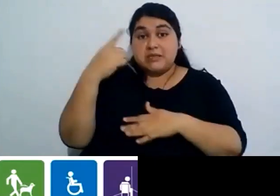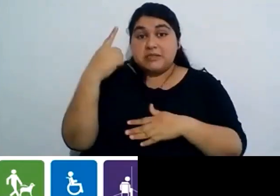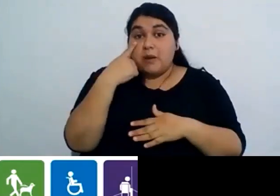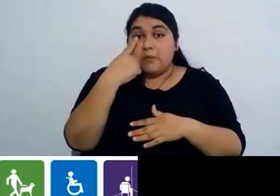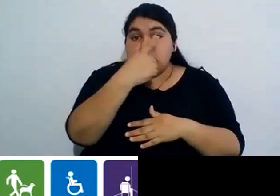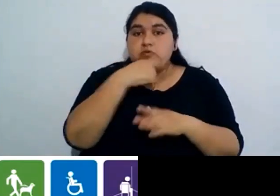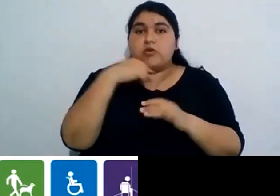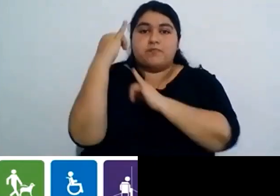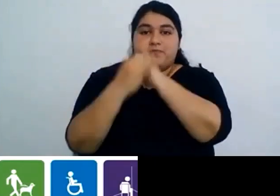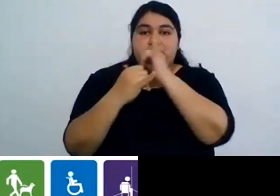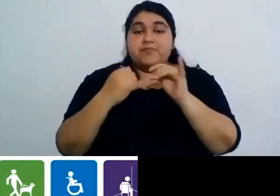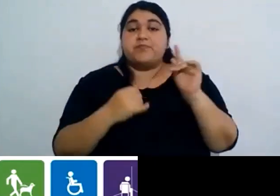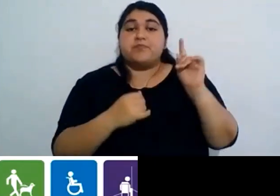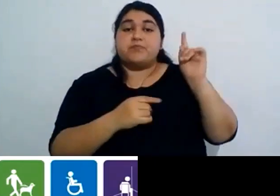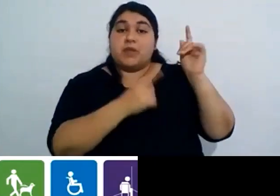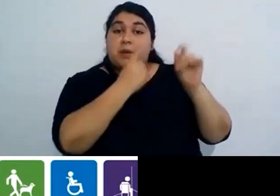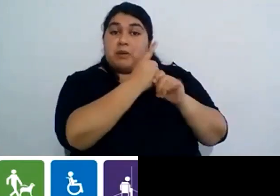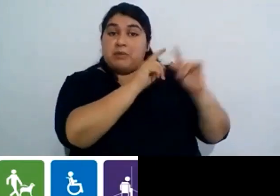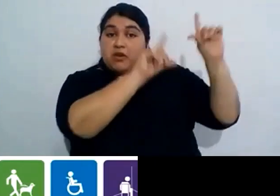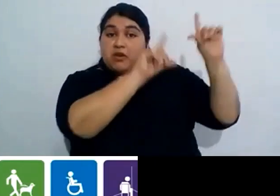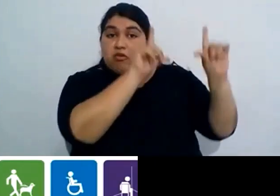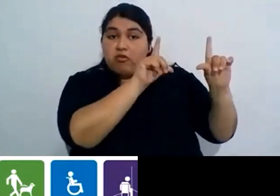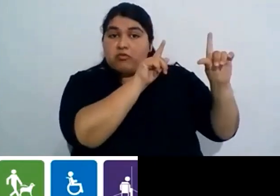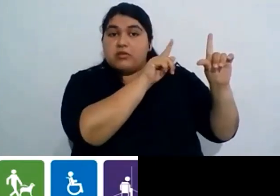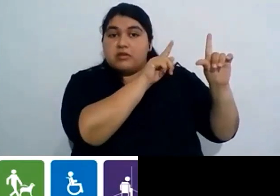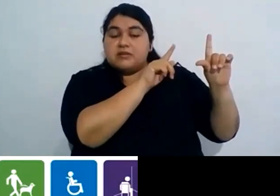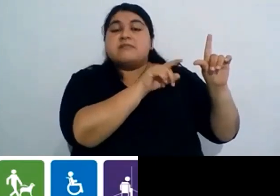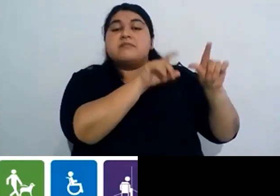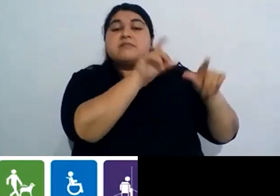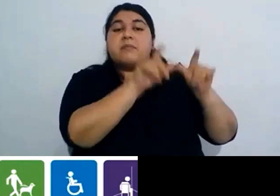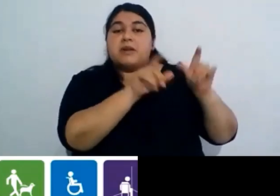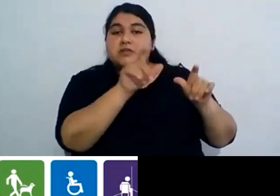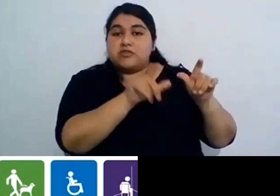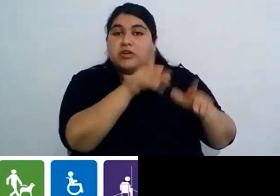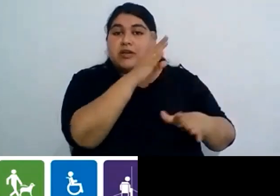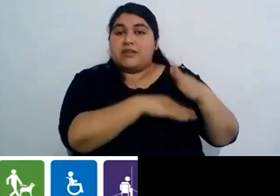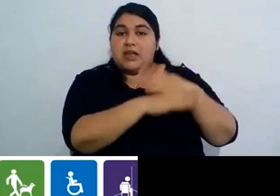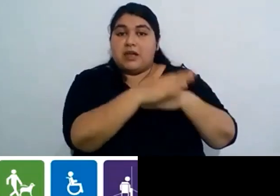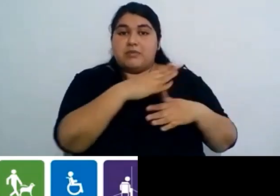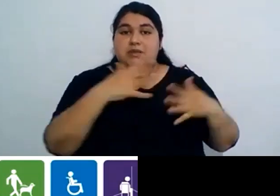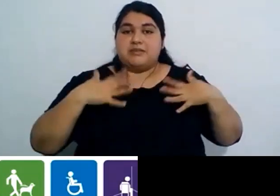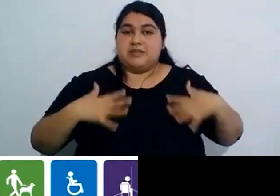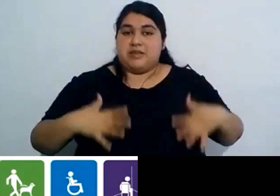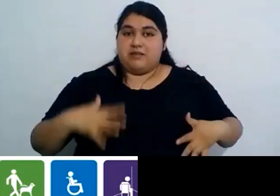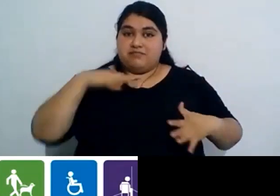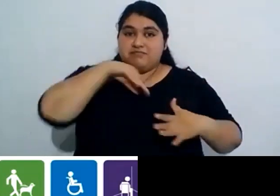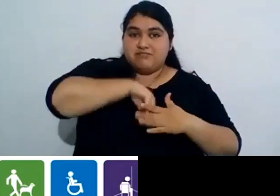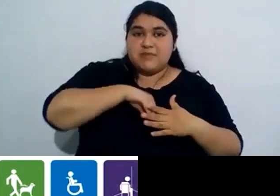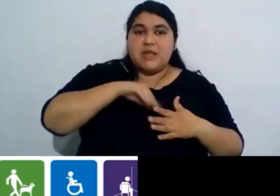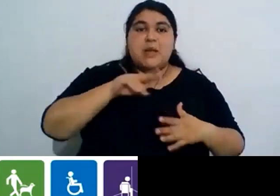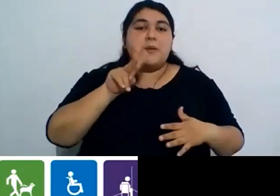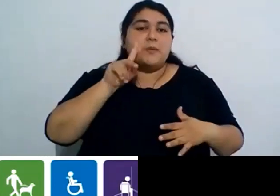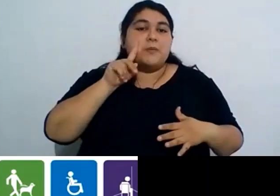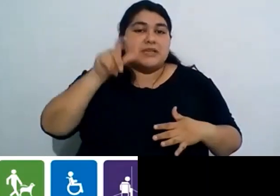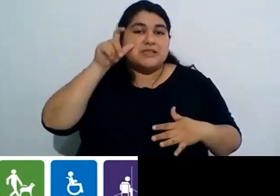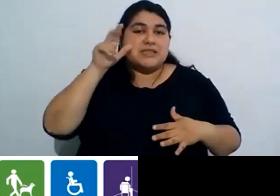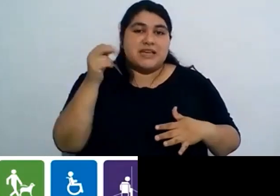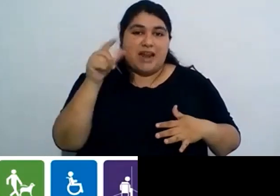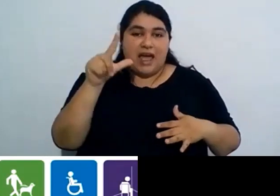es el logo para personas con discapacidad visceral, enfermos renales, etc.